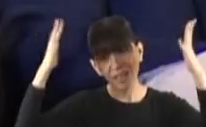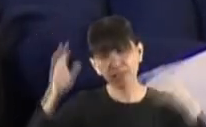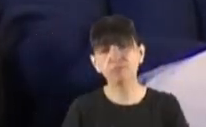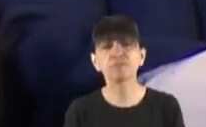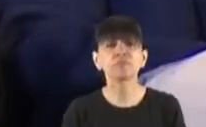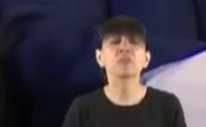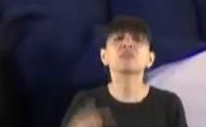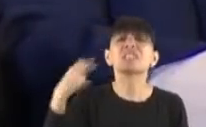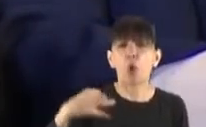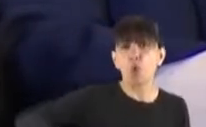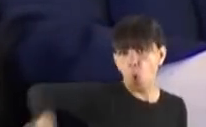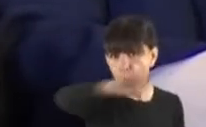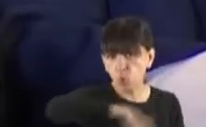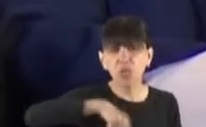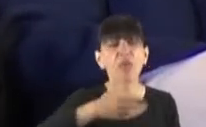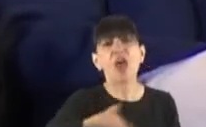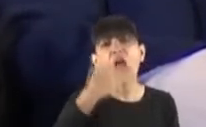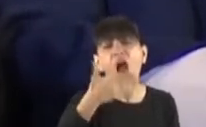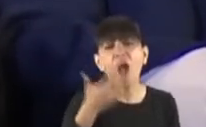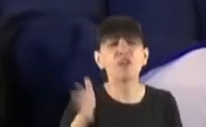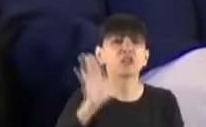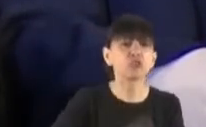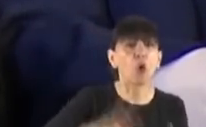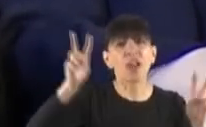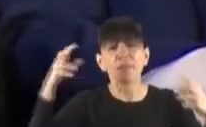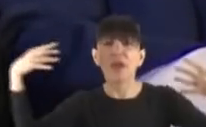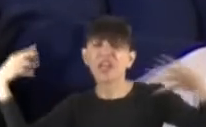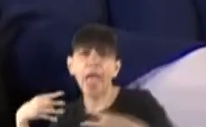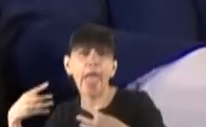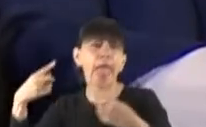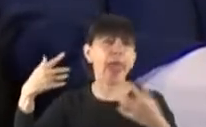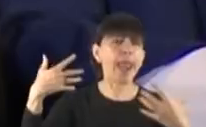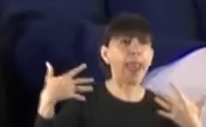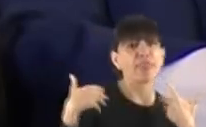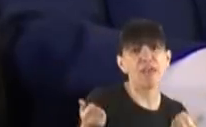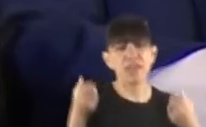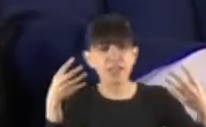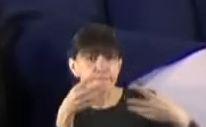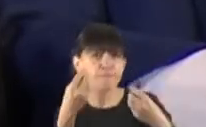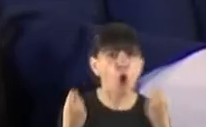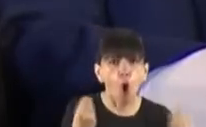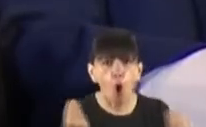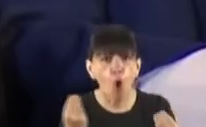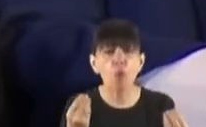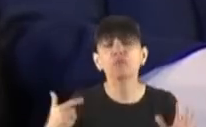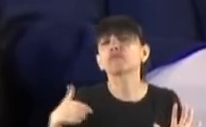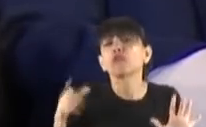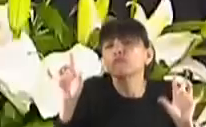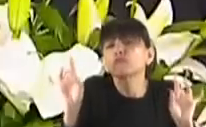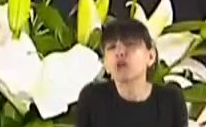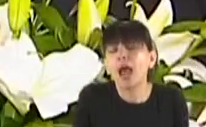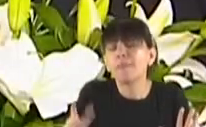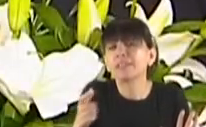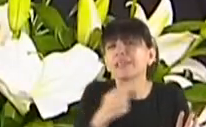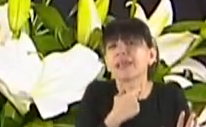defensa, de problemas bélicos que resolver y que los hay, yo quería simplemente sembrar en ustedes